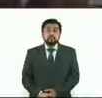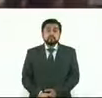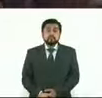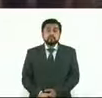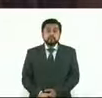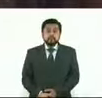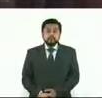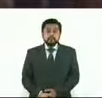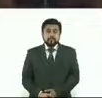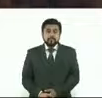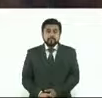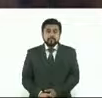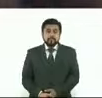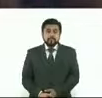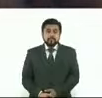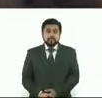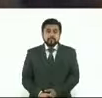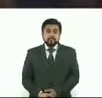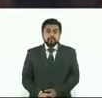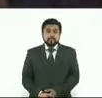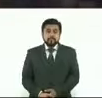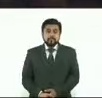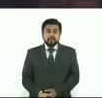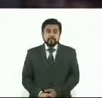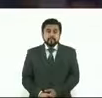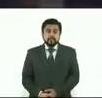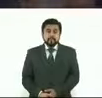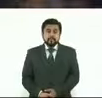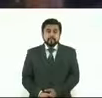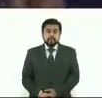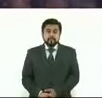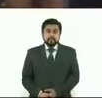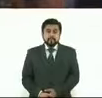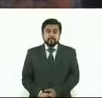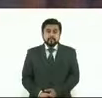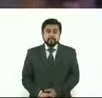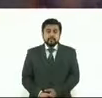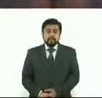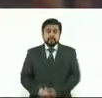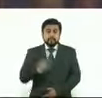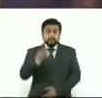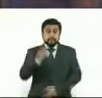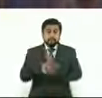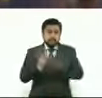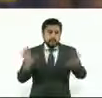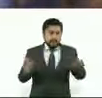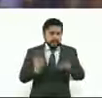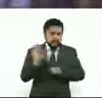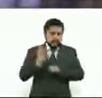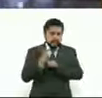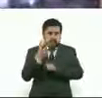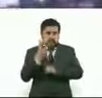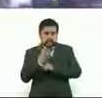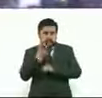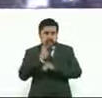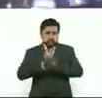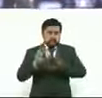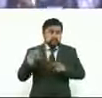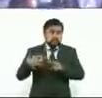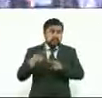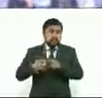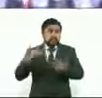De este grupo de competidoras saldrán las tres ganadoras, quienes van a ocupar el podio en la rama